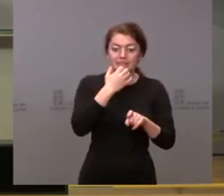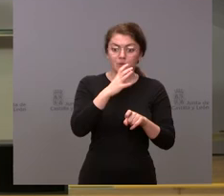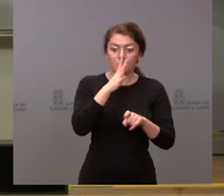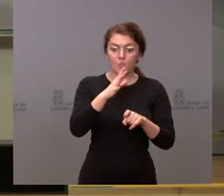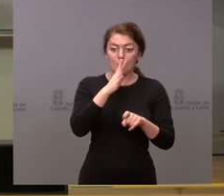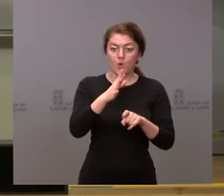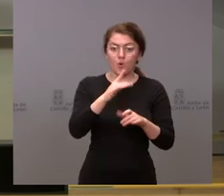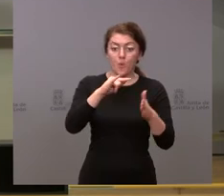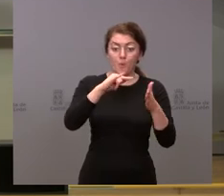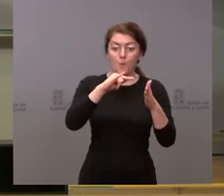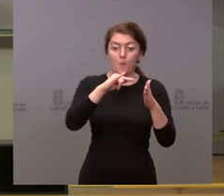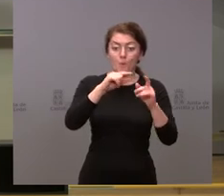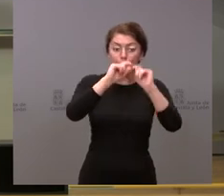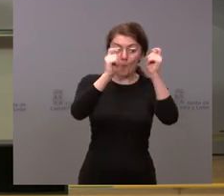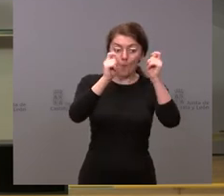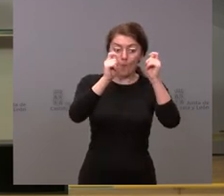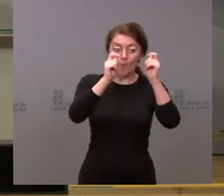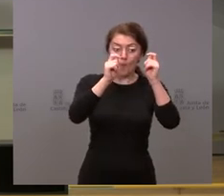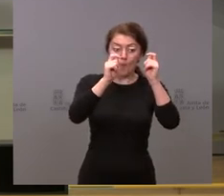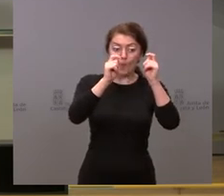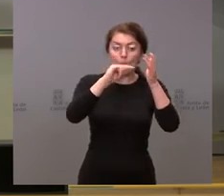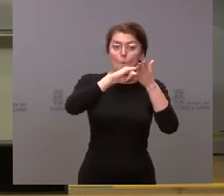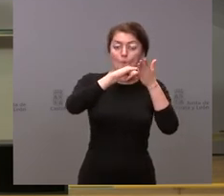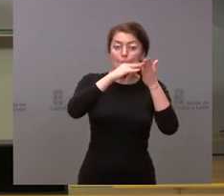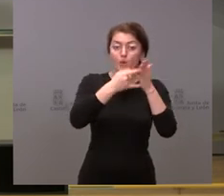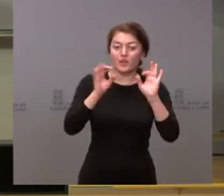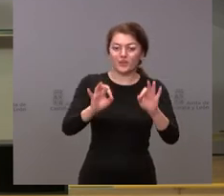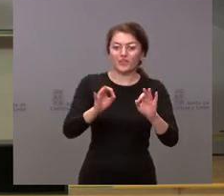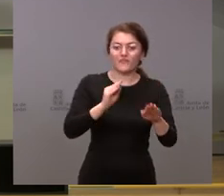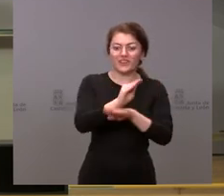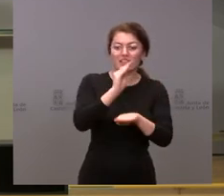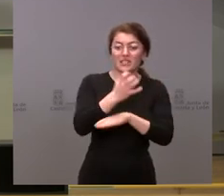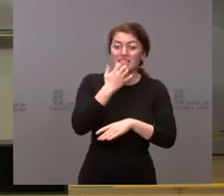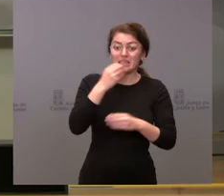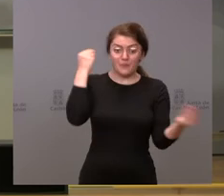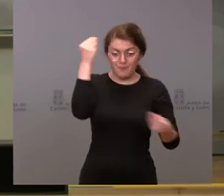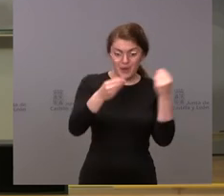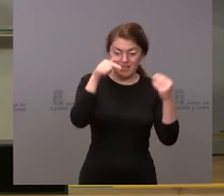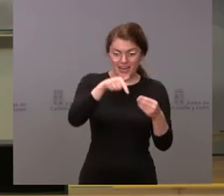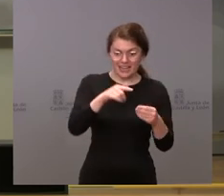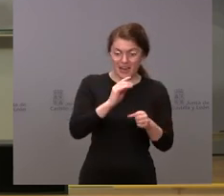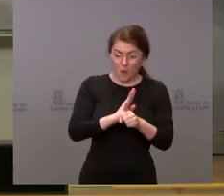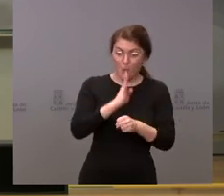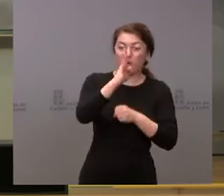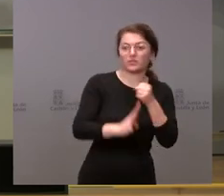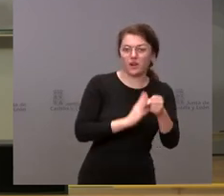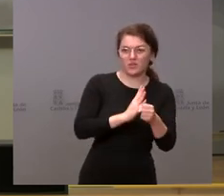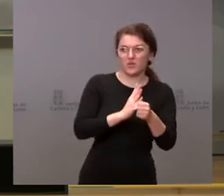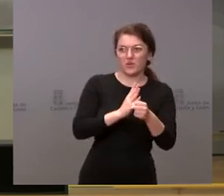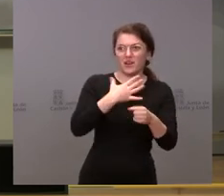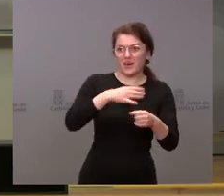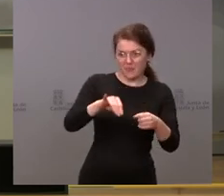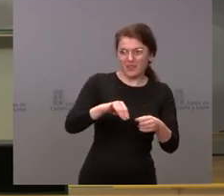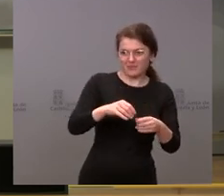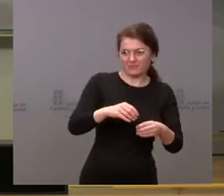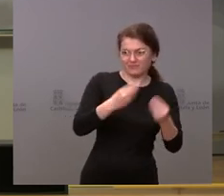financiación si cree que se va a conseguir reformar en esta legislatura o se va a dejar ya para la legislatura que viene y que